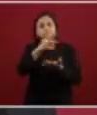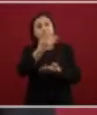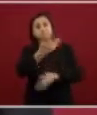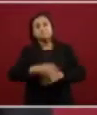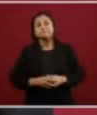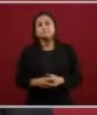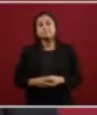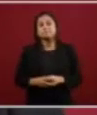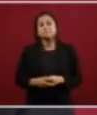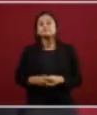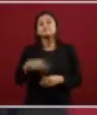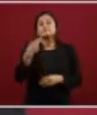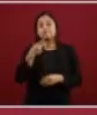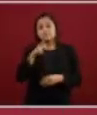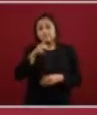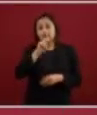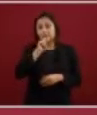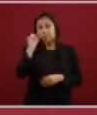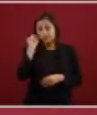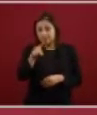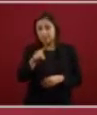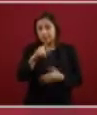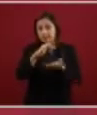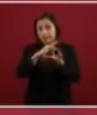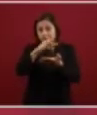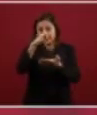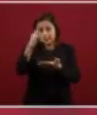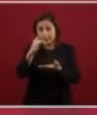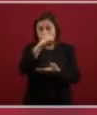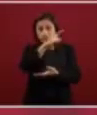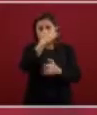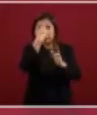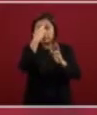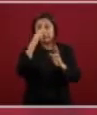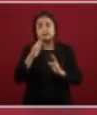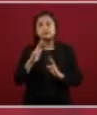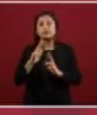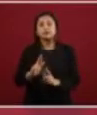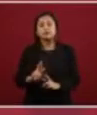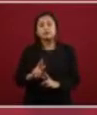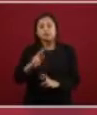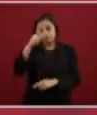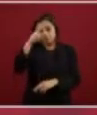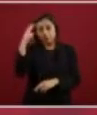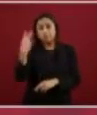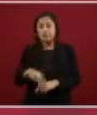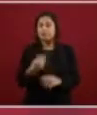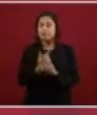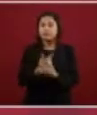pero al mismo tiempo le agradecemos el que sea respetuoso de nuestra soberanía